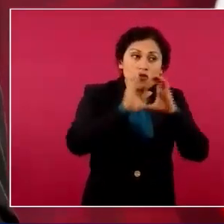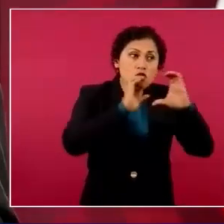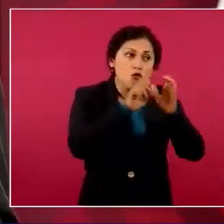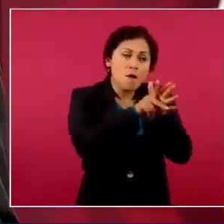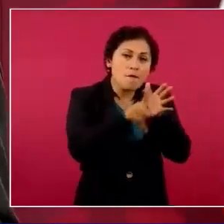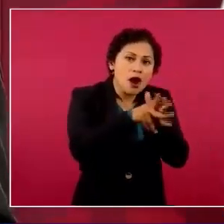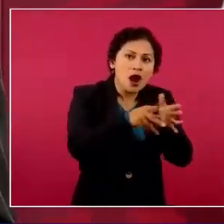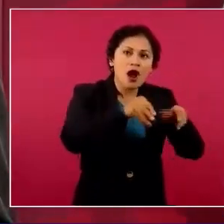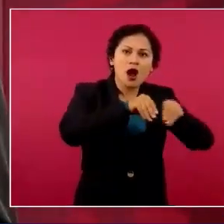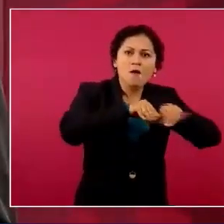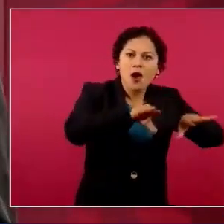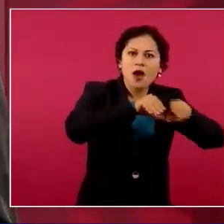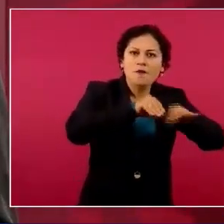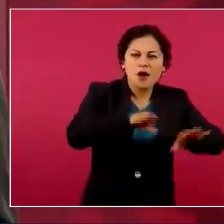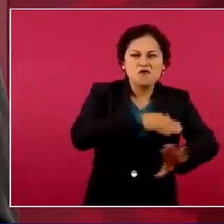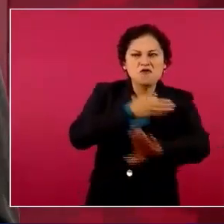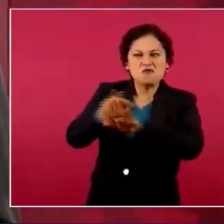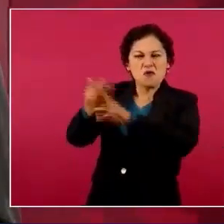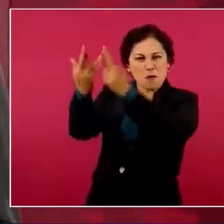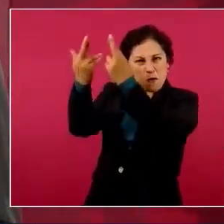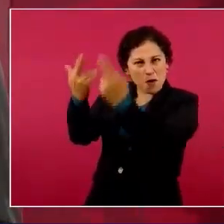lo destruyeron.